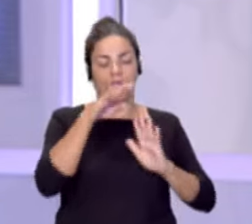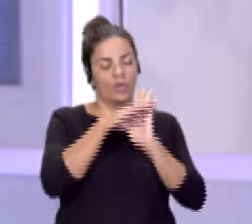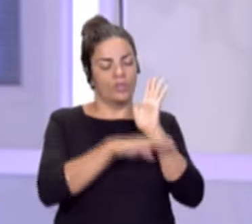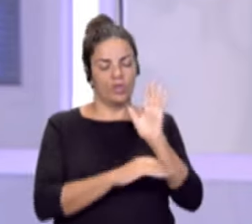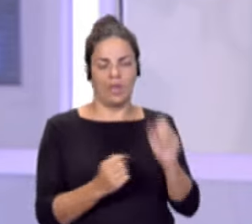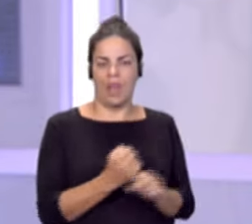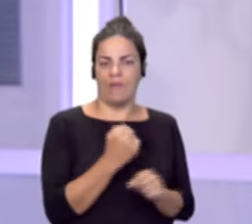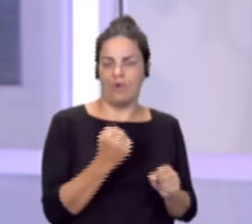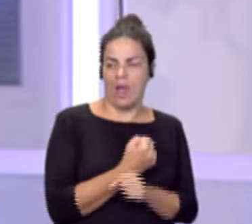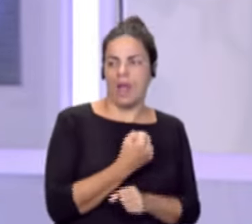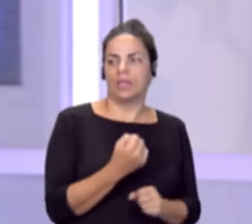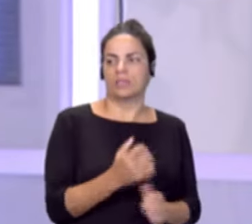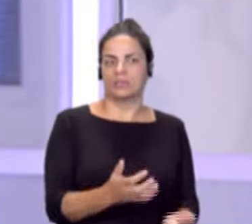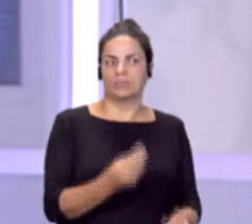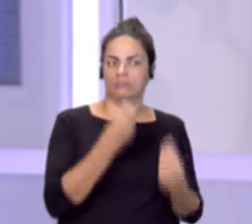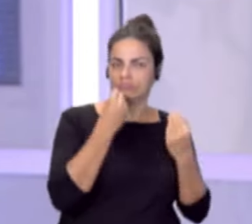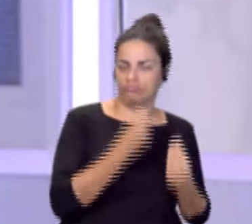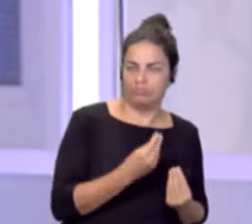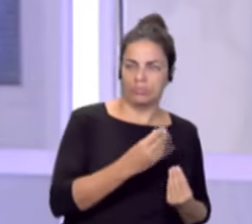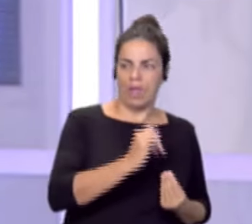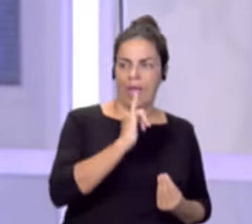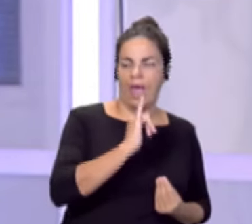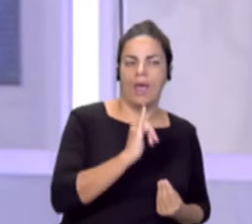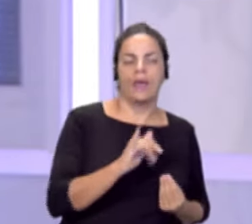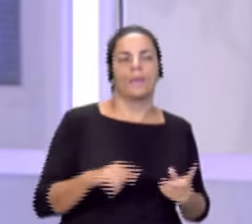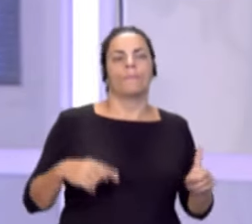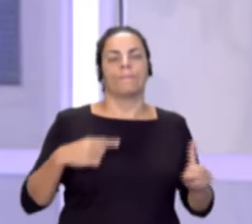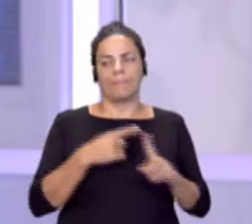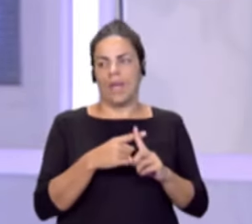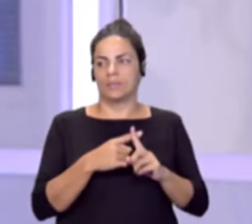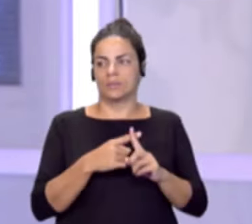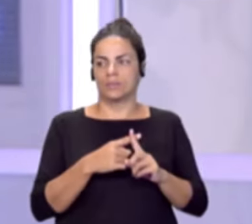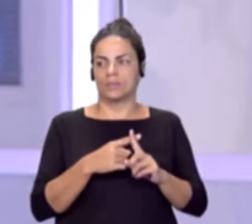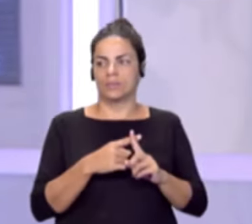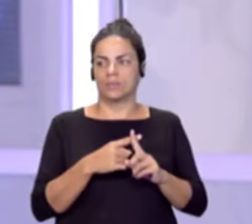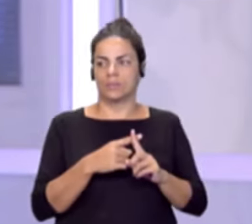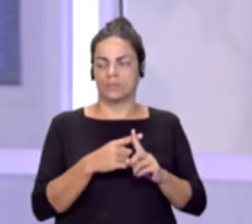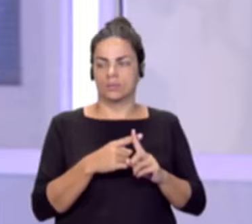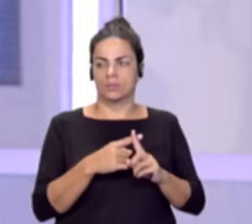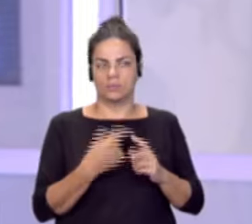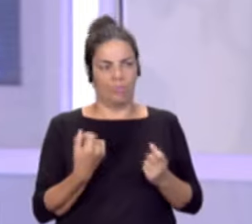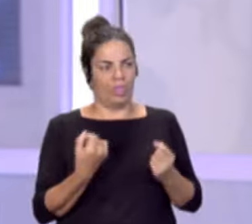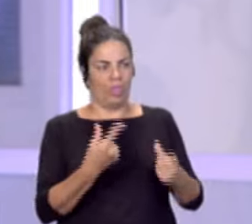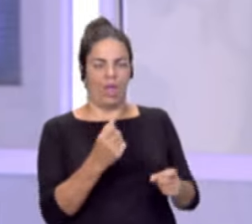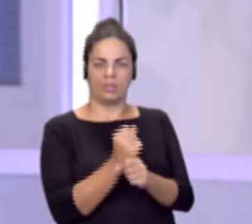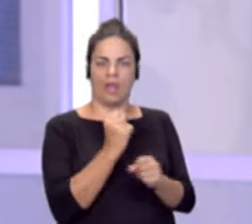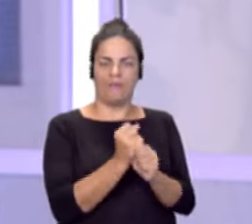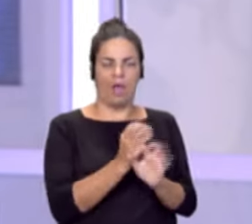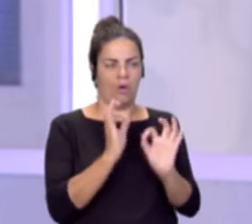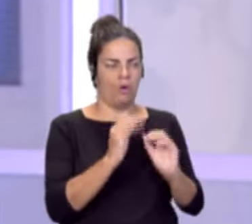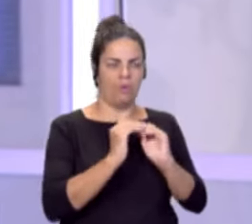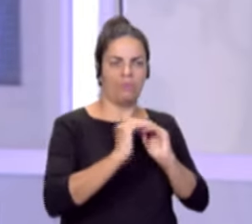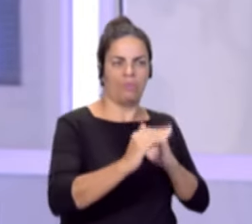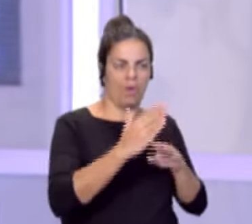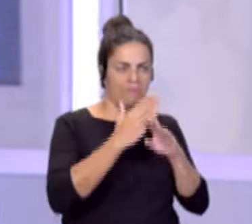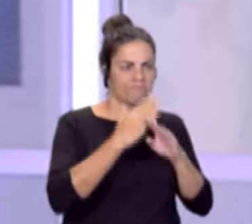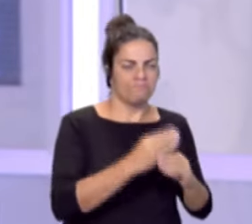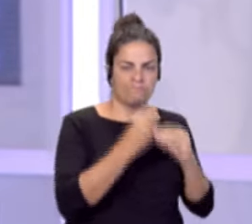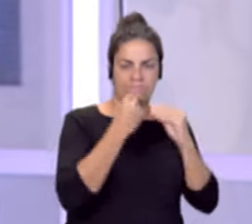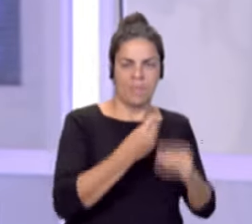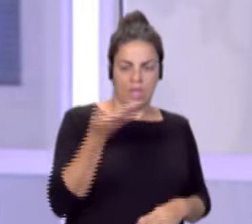laborales y ventajosas y se brinda en este caso un trabajo sólido, estable y bien remunerado, pues